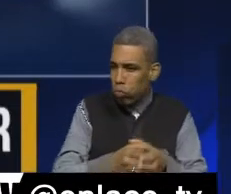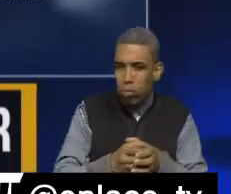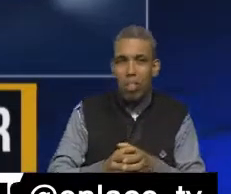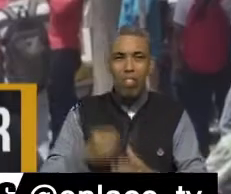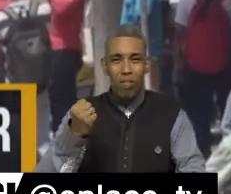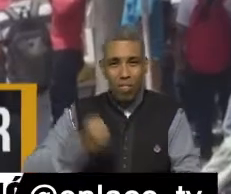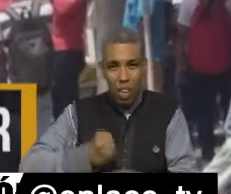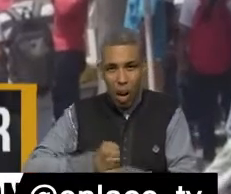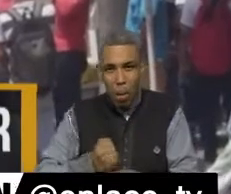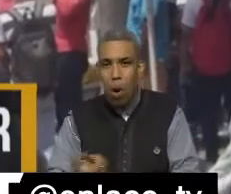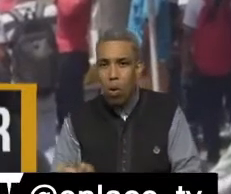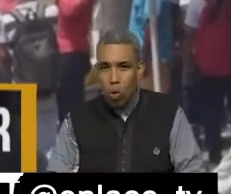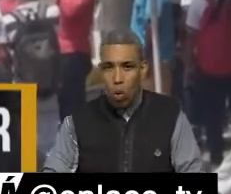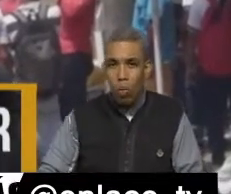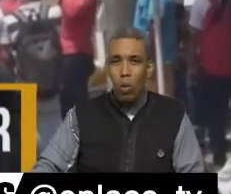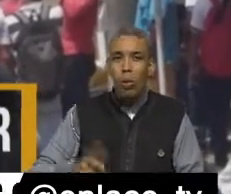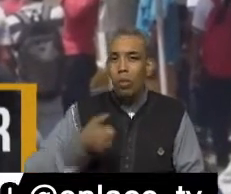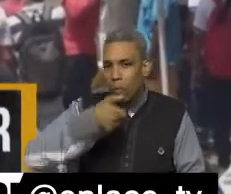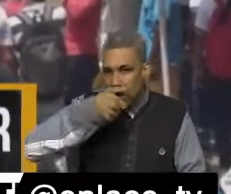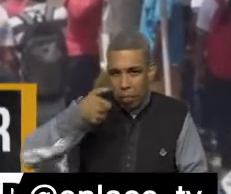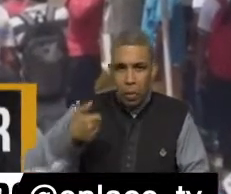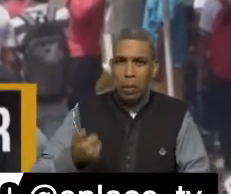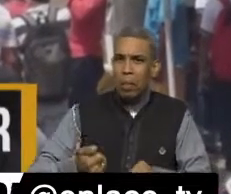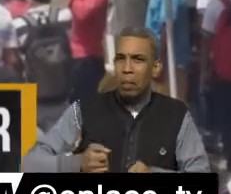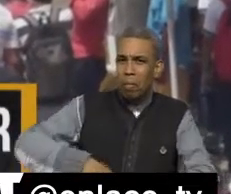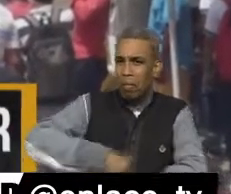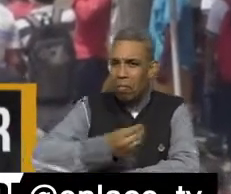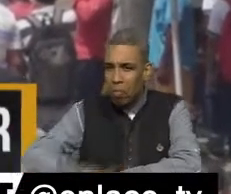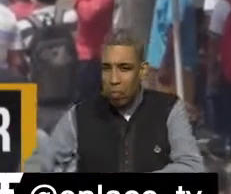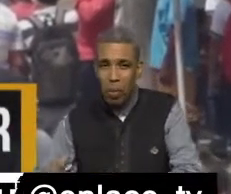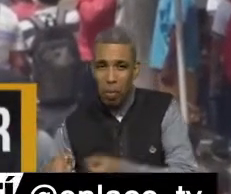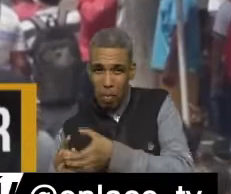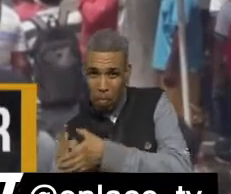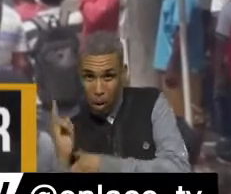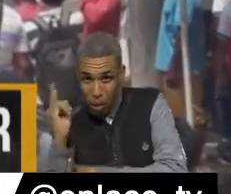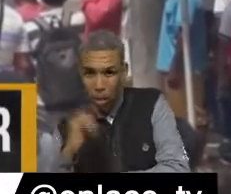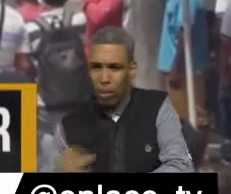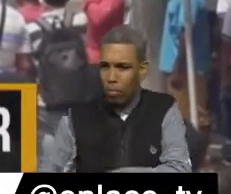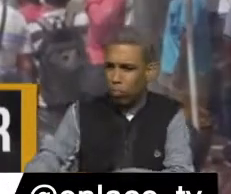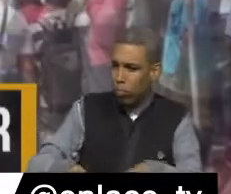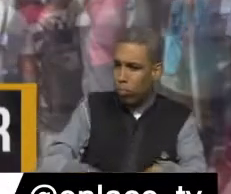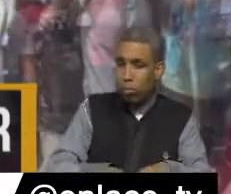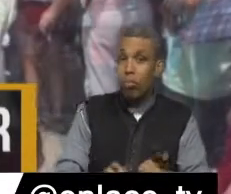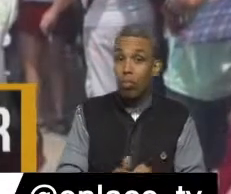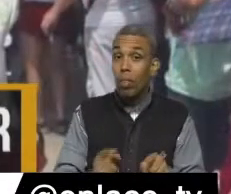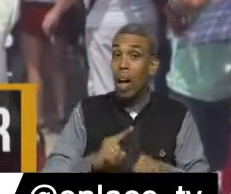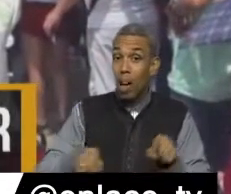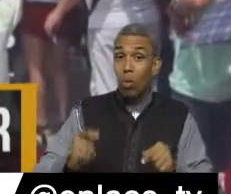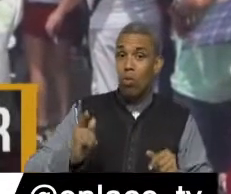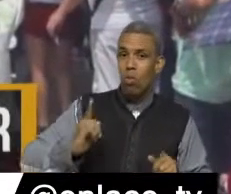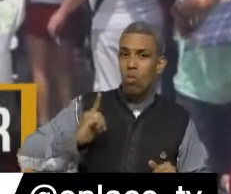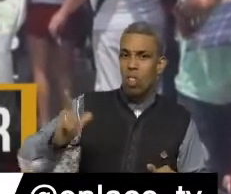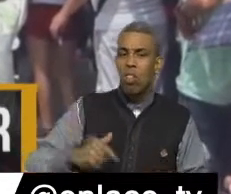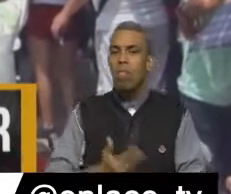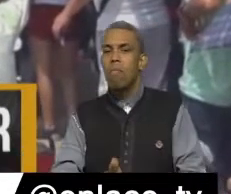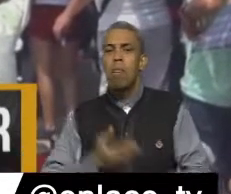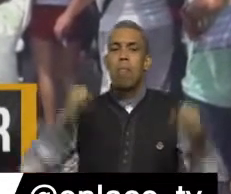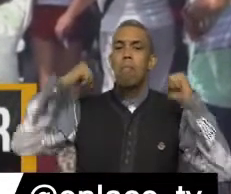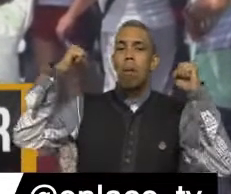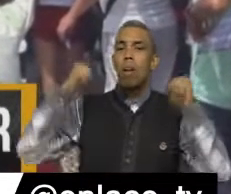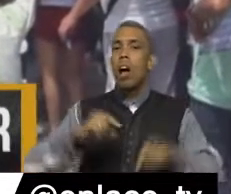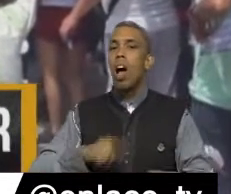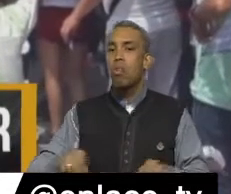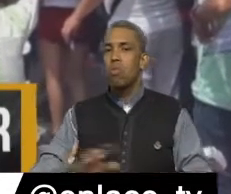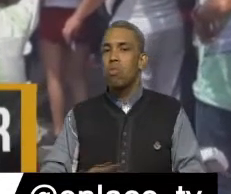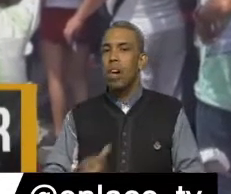país. Indicó además que ya son varios los líderes que han sido asesinados por estar exigiendo mayores garantías a la hora de reclamar sus derechos. Hoy pide